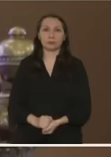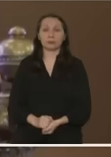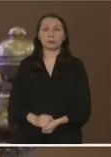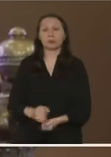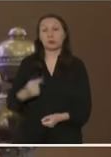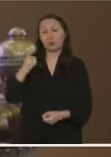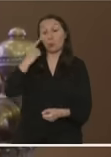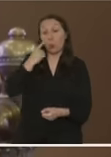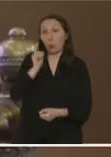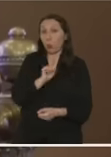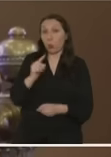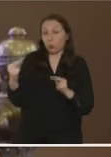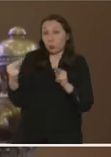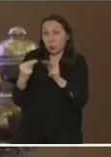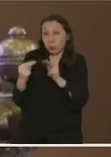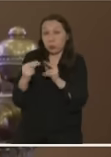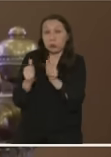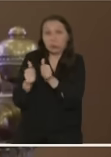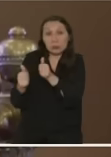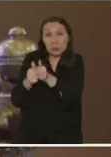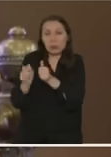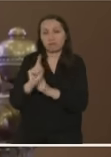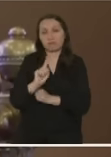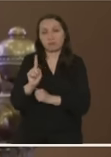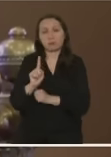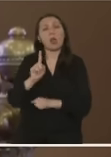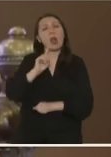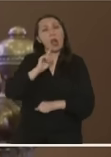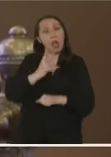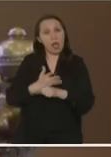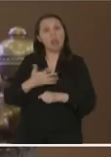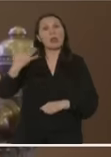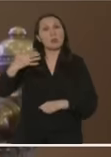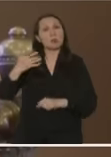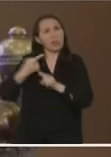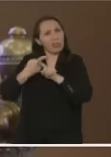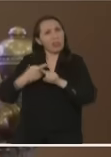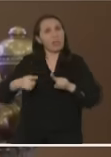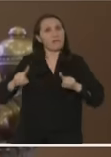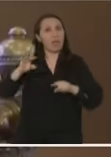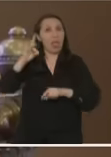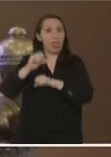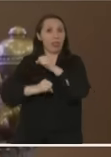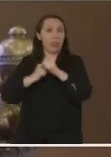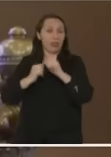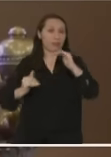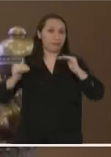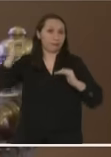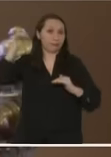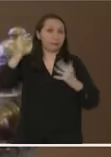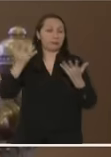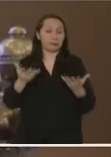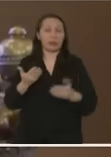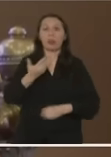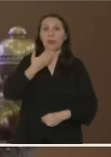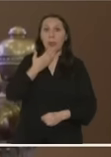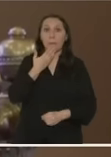No lo conocí de cerca. Teníamos una importante diferencia de edad.